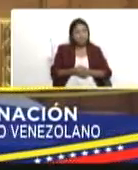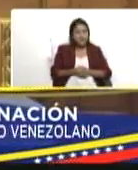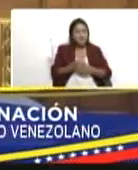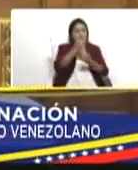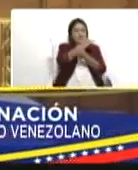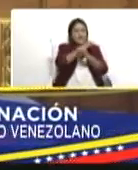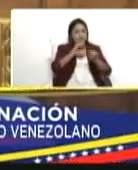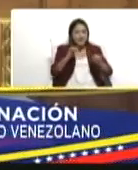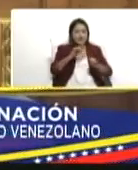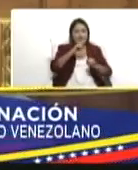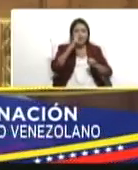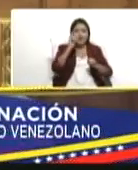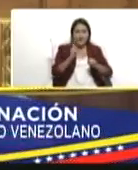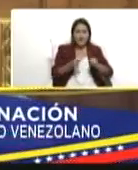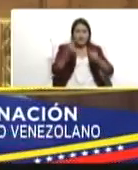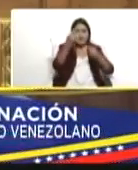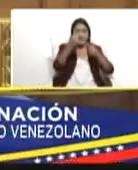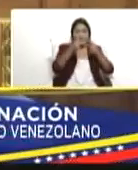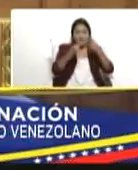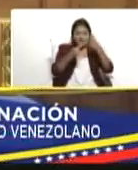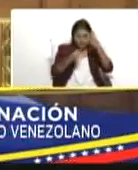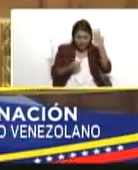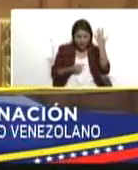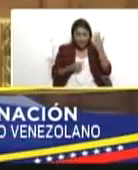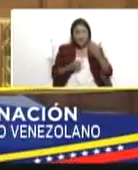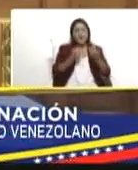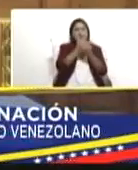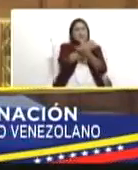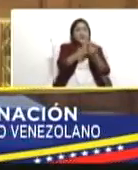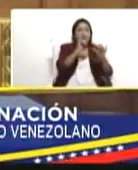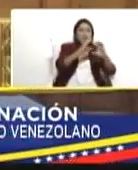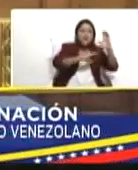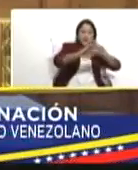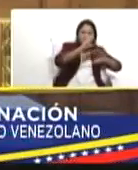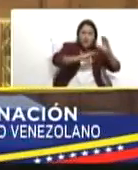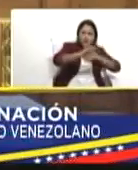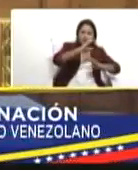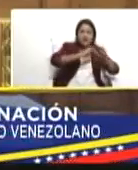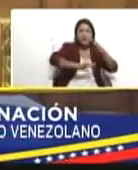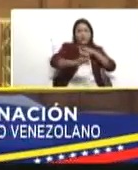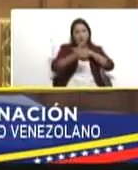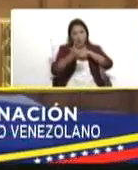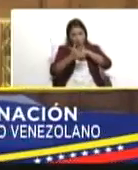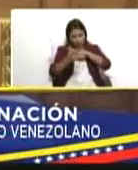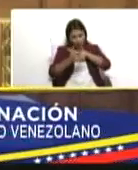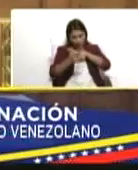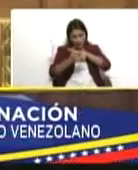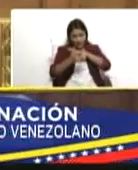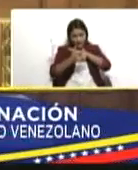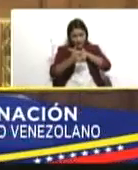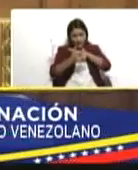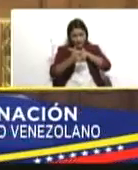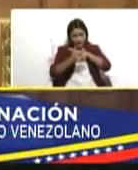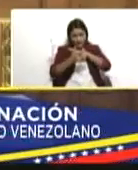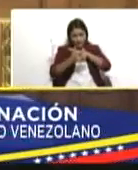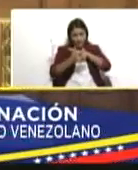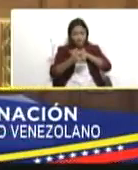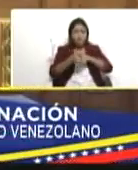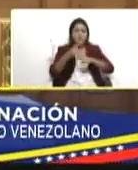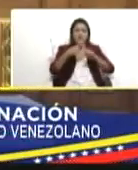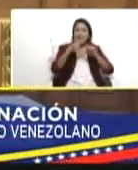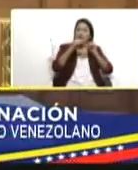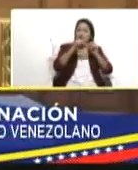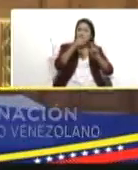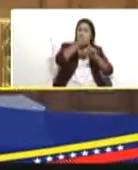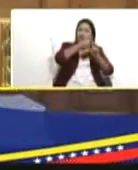integral hay que avanzar en la independencia científica tecnológica y a la vanguardia de la lucha